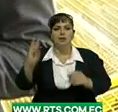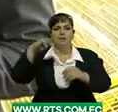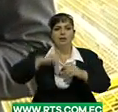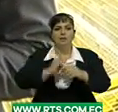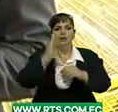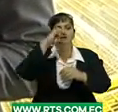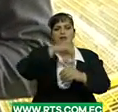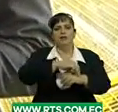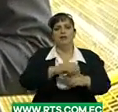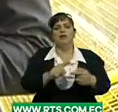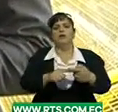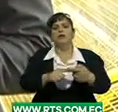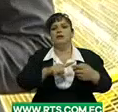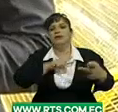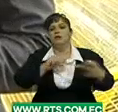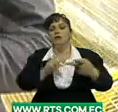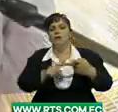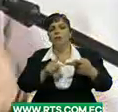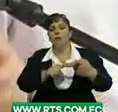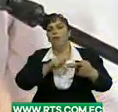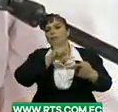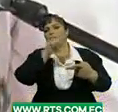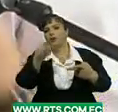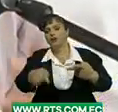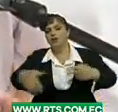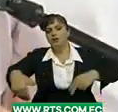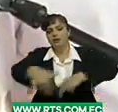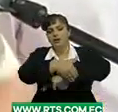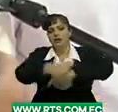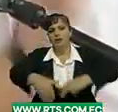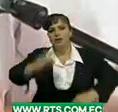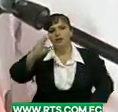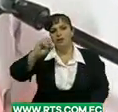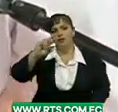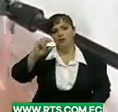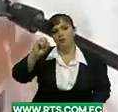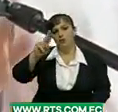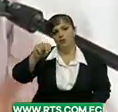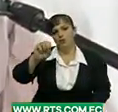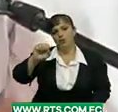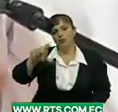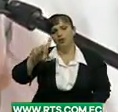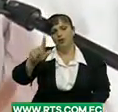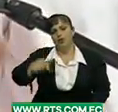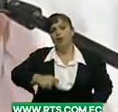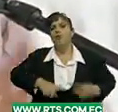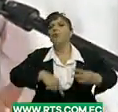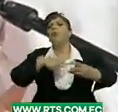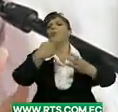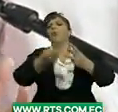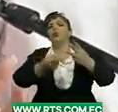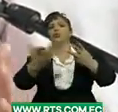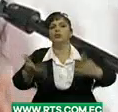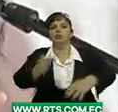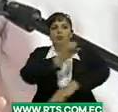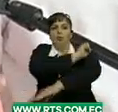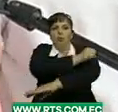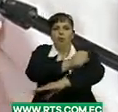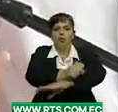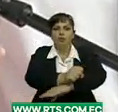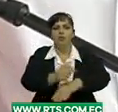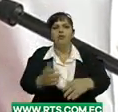a Guayaquil con el Cantón San Borondón. Un parqueadero enorme en donde podríamos hacer otra estación en la